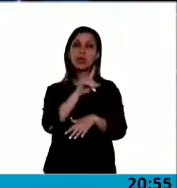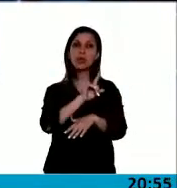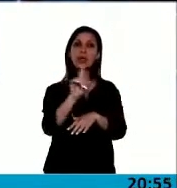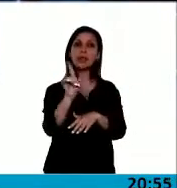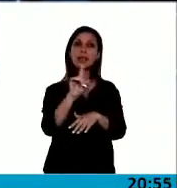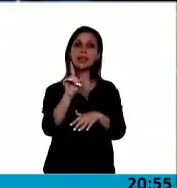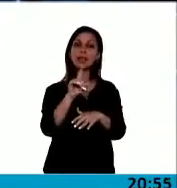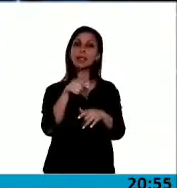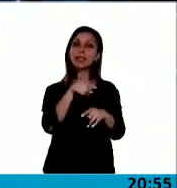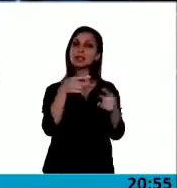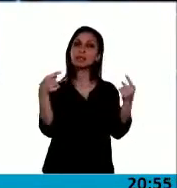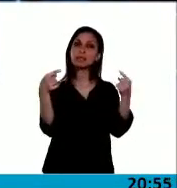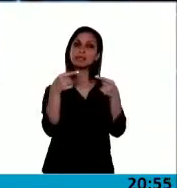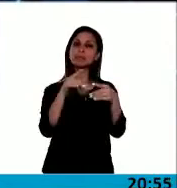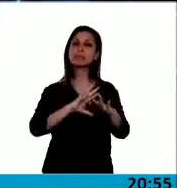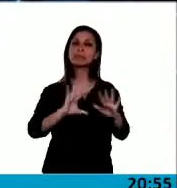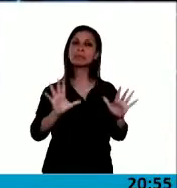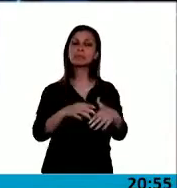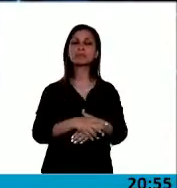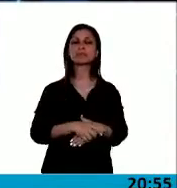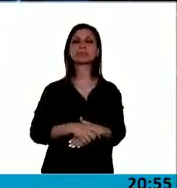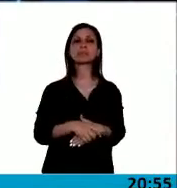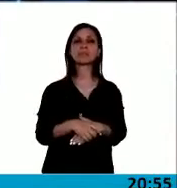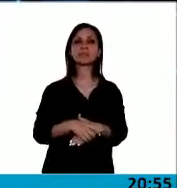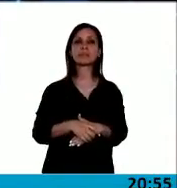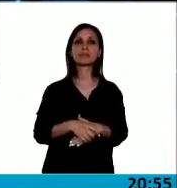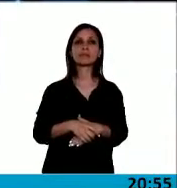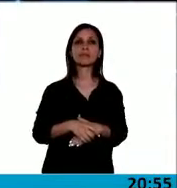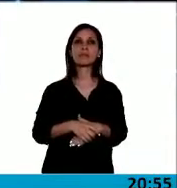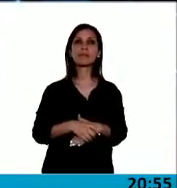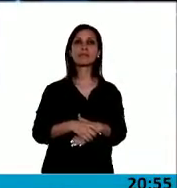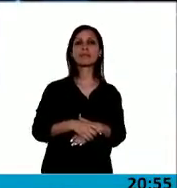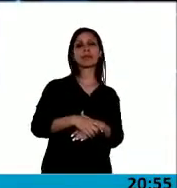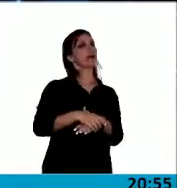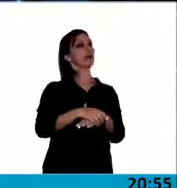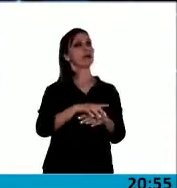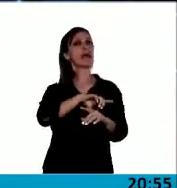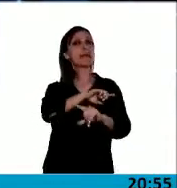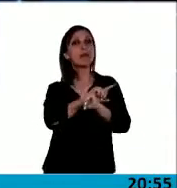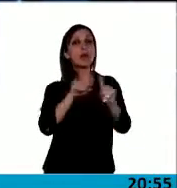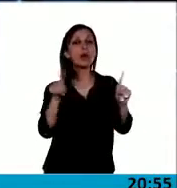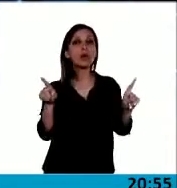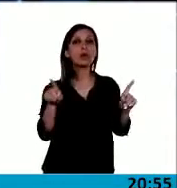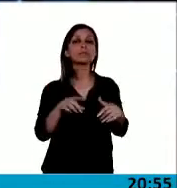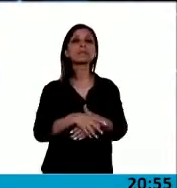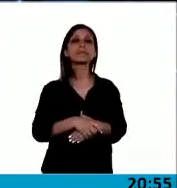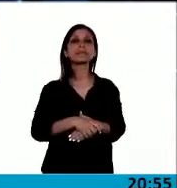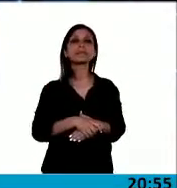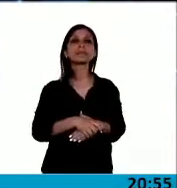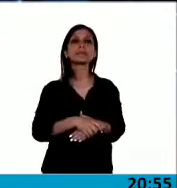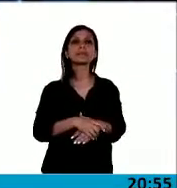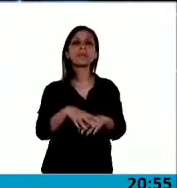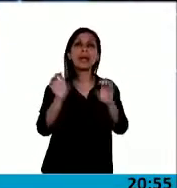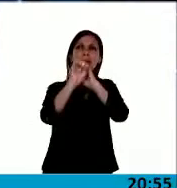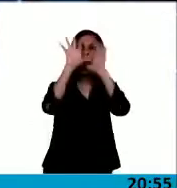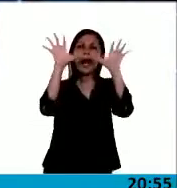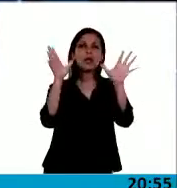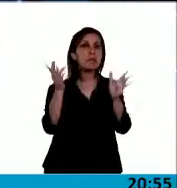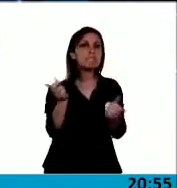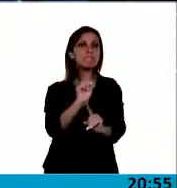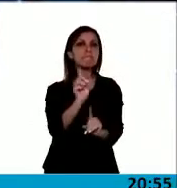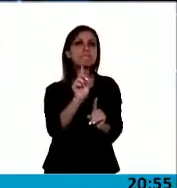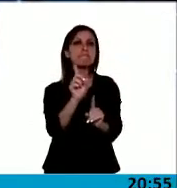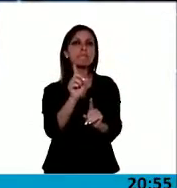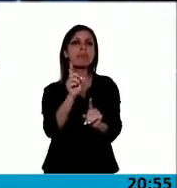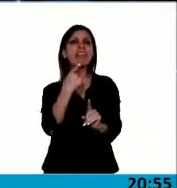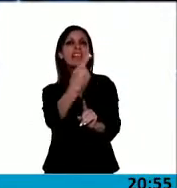relación a ese tema. Como tampoco me queda muy claro cuando dice que la gran